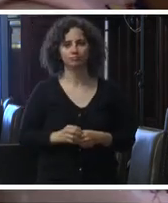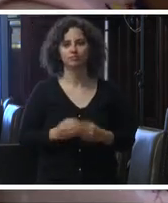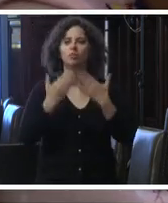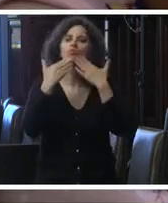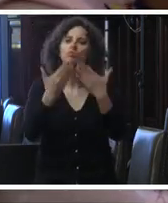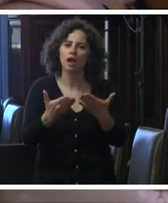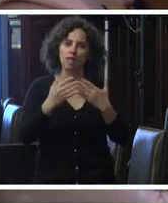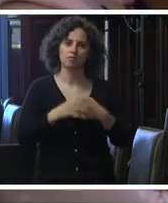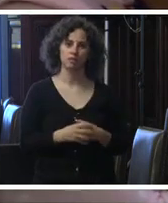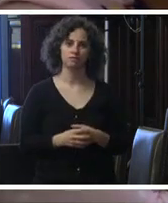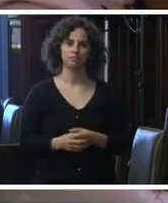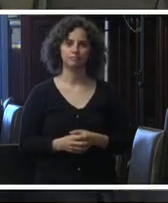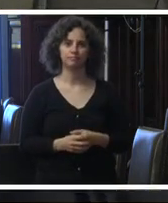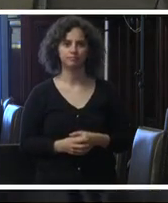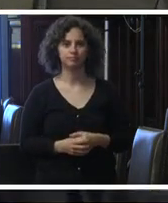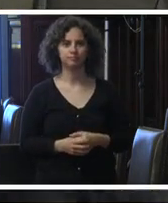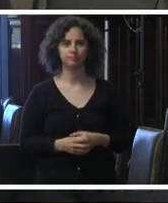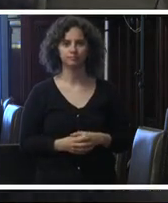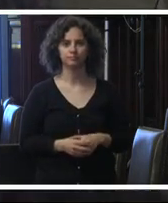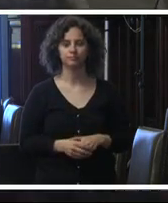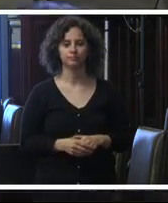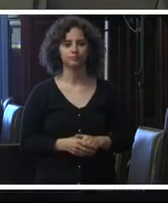Muchas gracias.